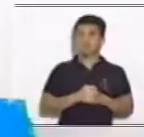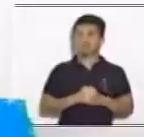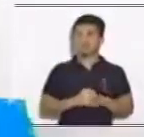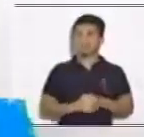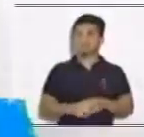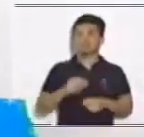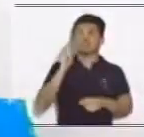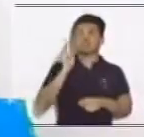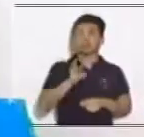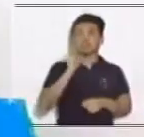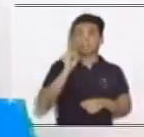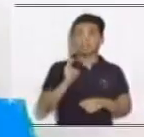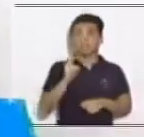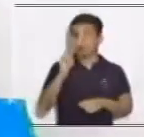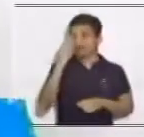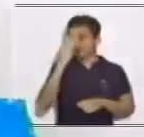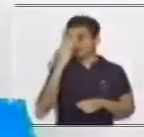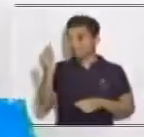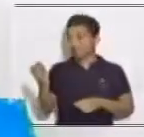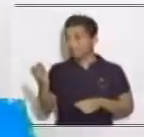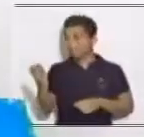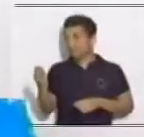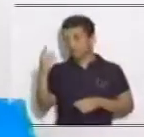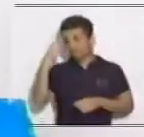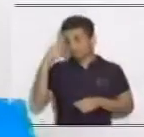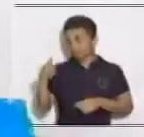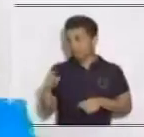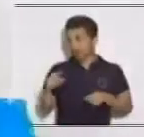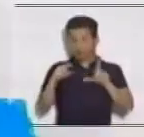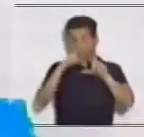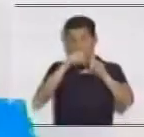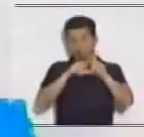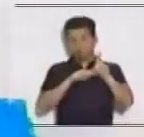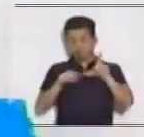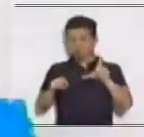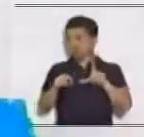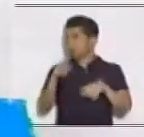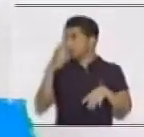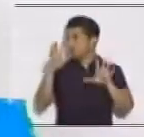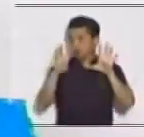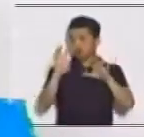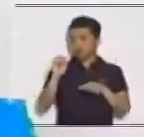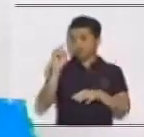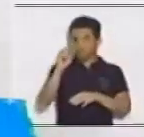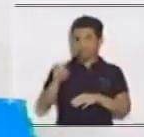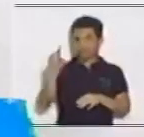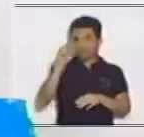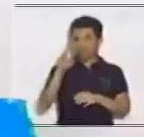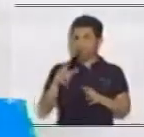siempre está enfrente del ángulo recto. ¿Cuál es mi ángulo recto? El de